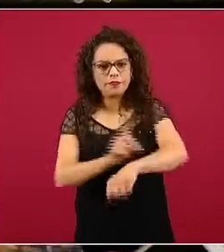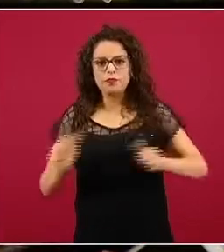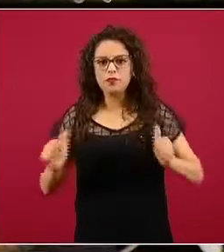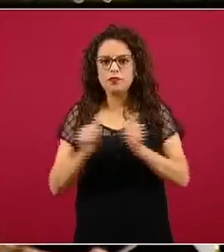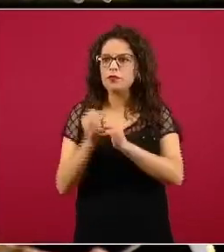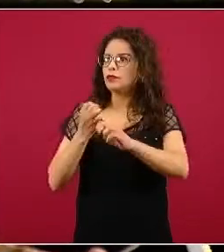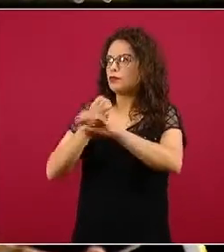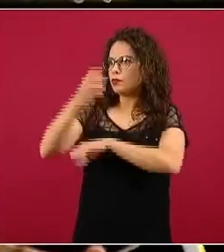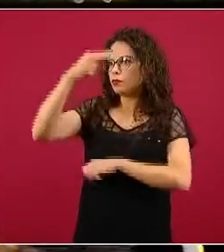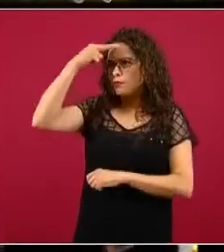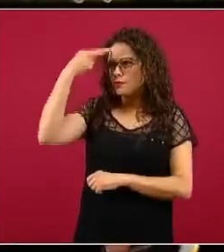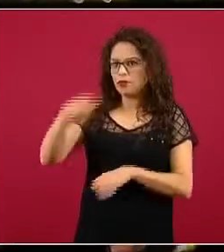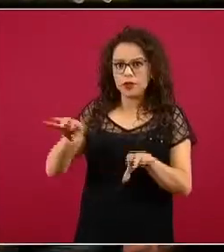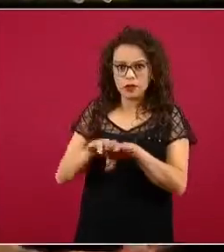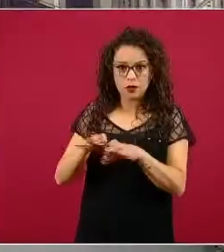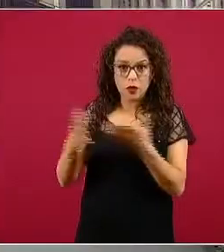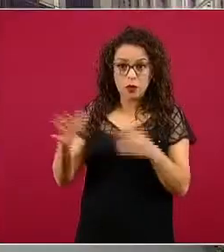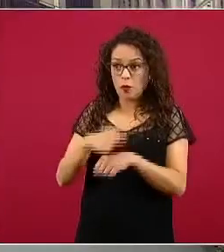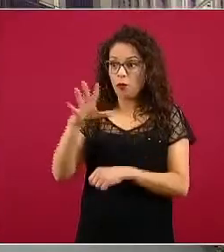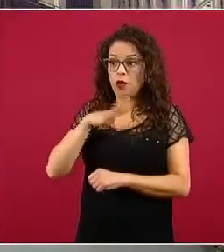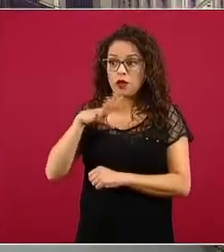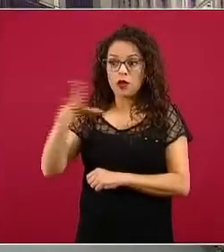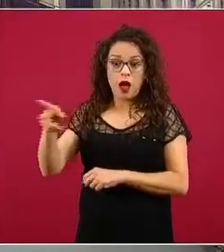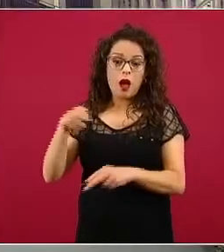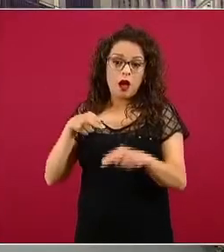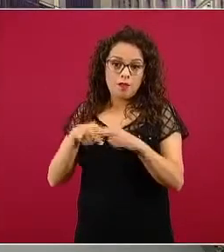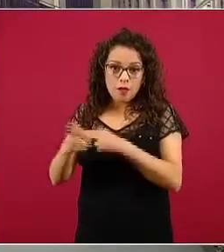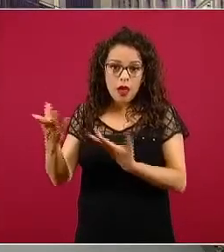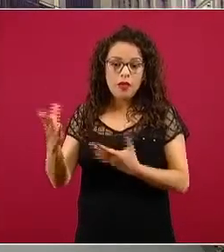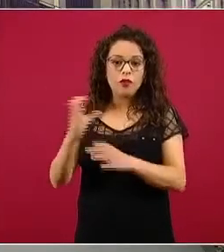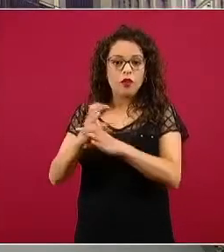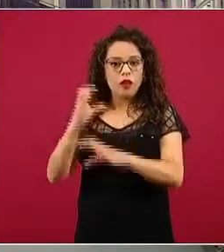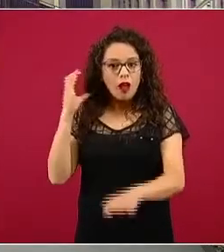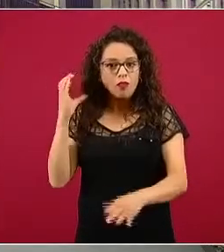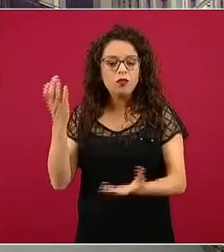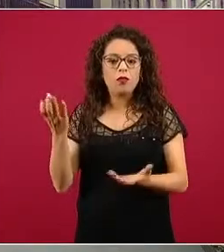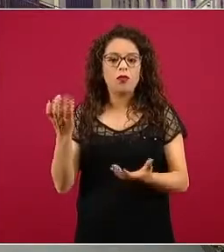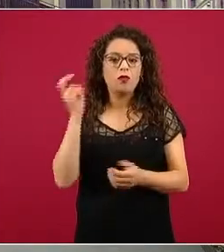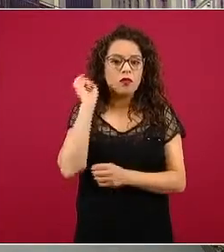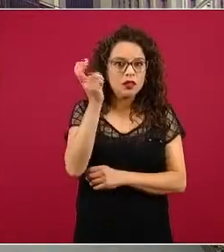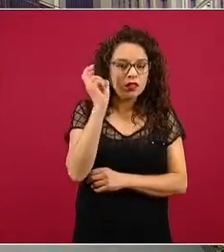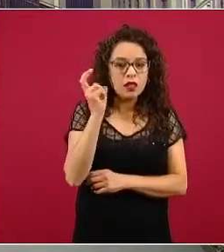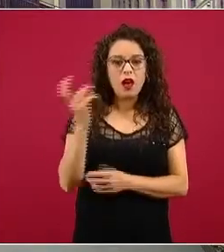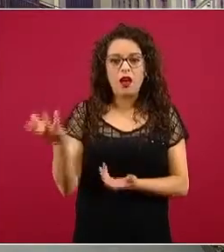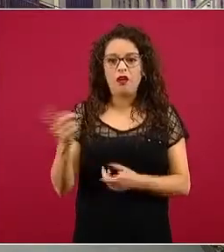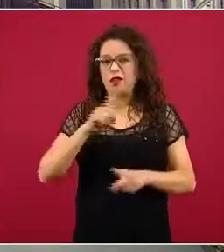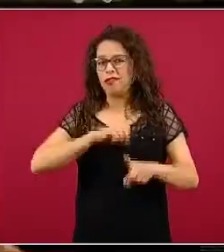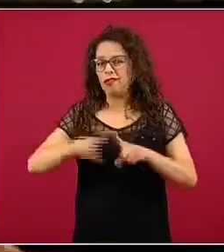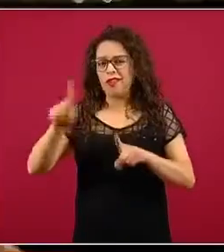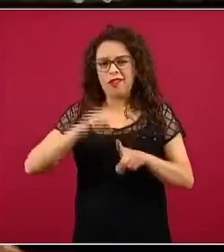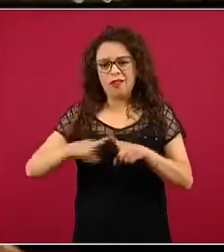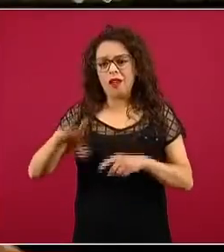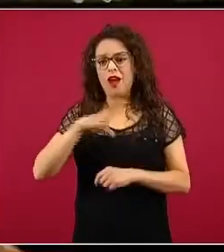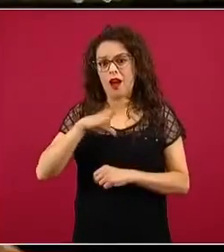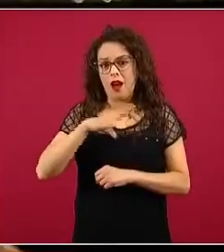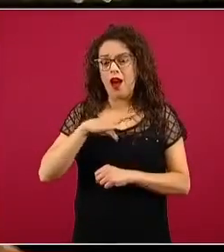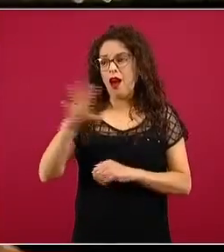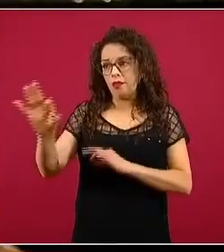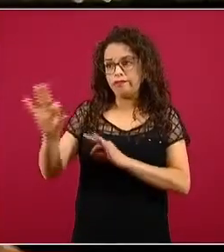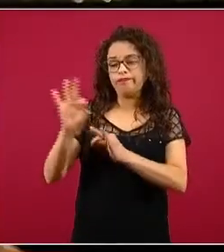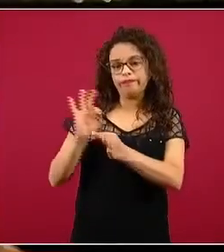México? ¿Se comparten líneas de metro, microbuses, camiones, avenidas? No se puede ver una acción